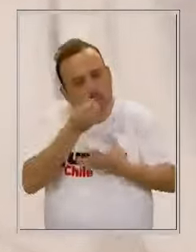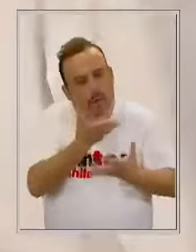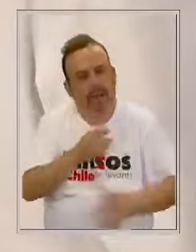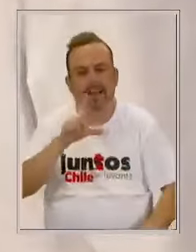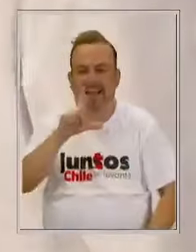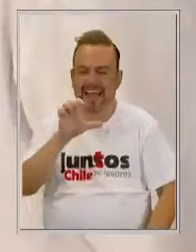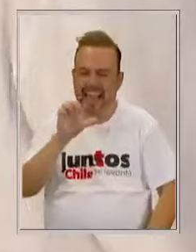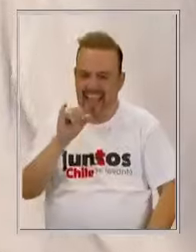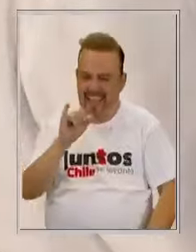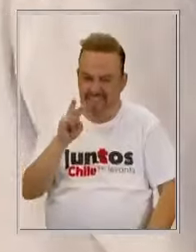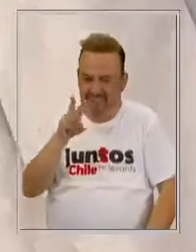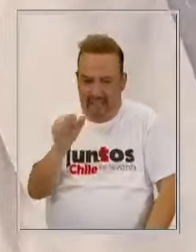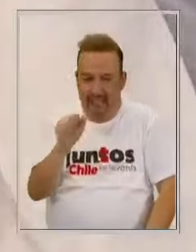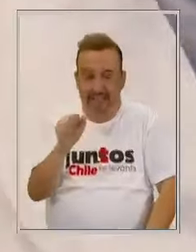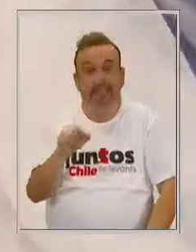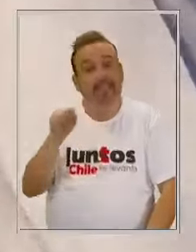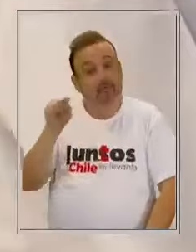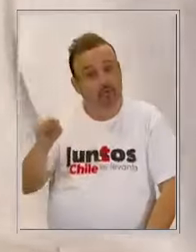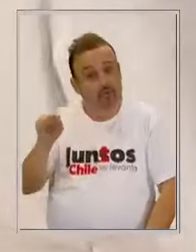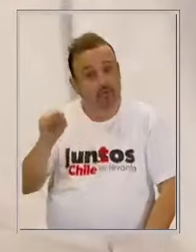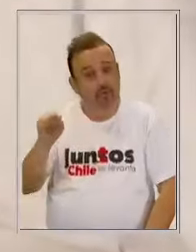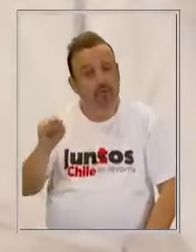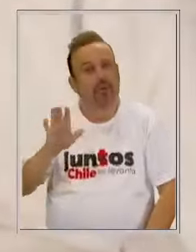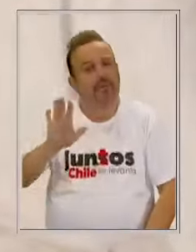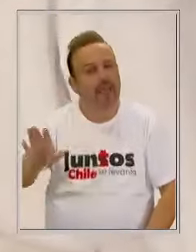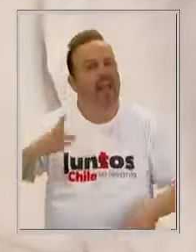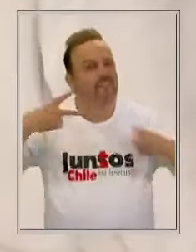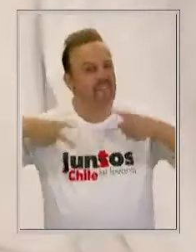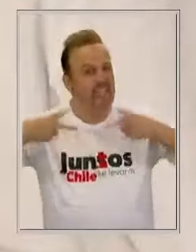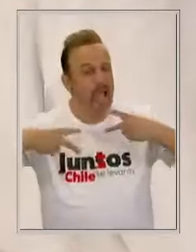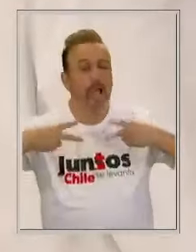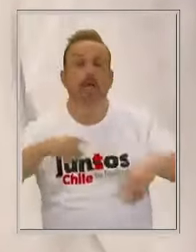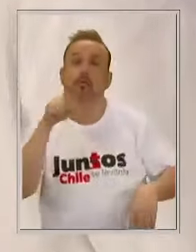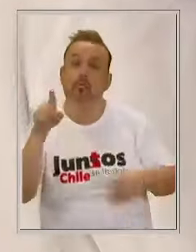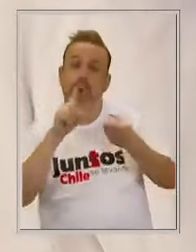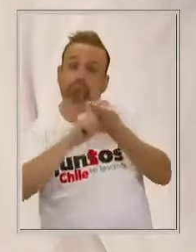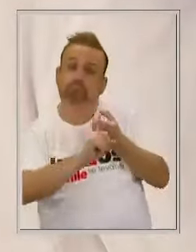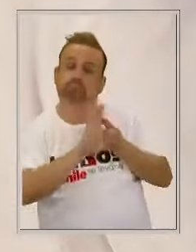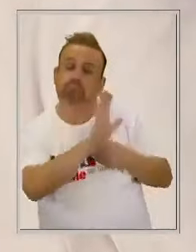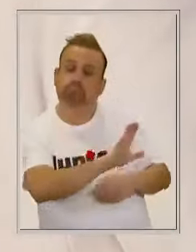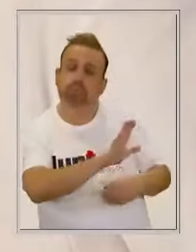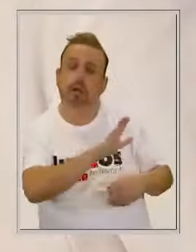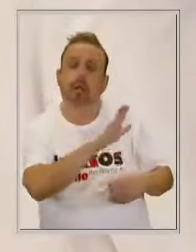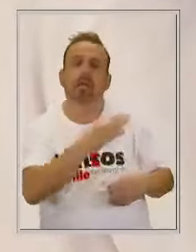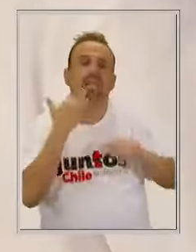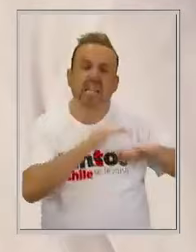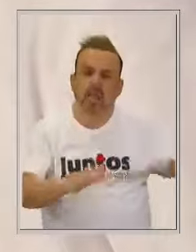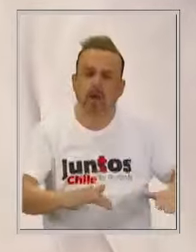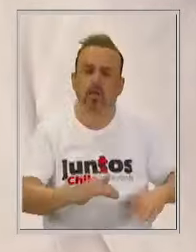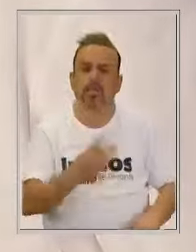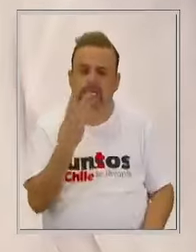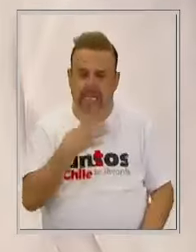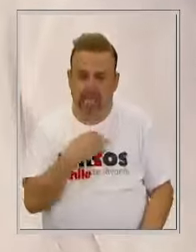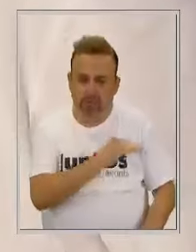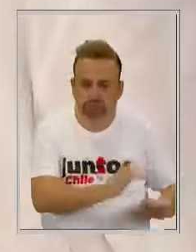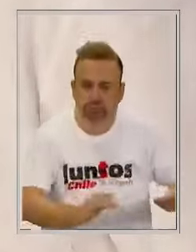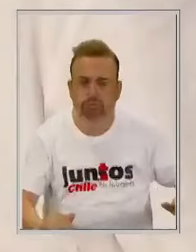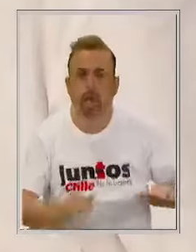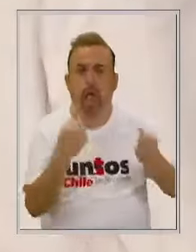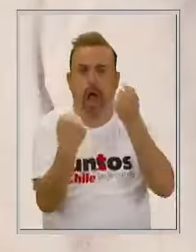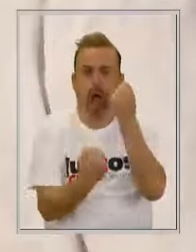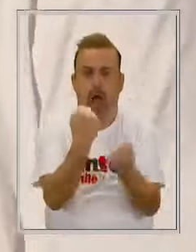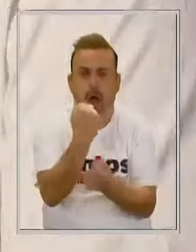Leiva. Tú estabas en Viña del Mar, me decía, y tu señora estaba acá, salió con los niños chicos, tres niños chicos, en